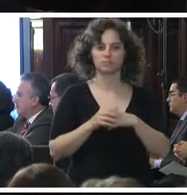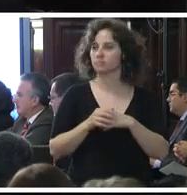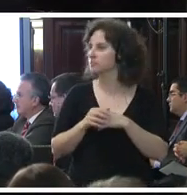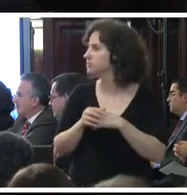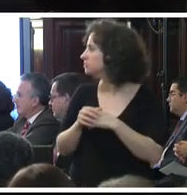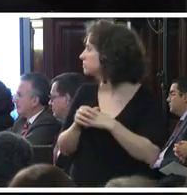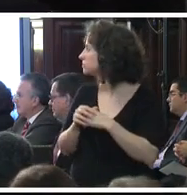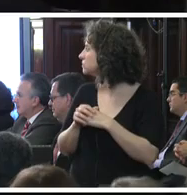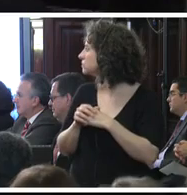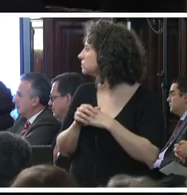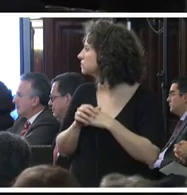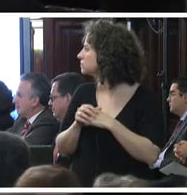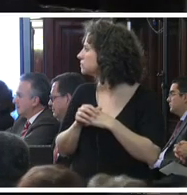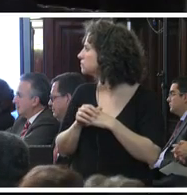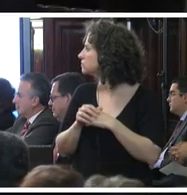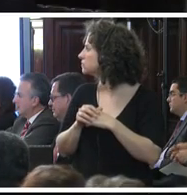y